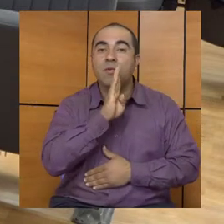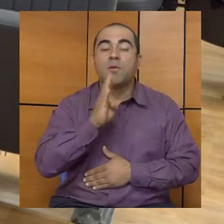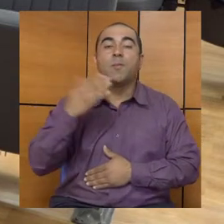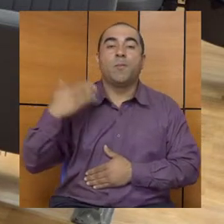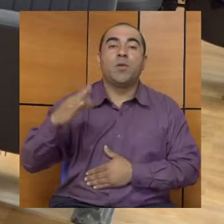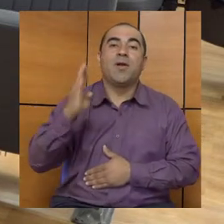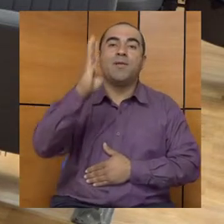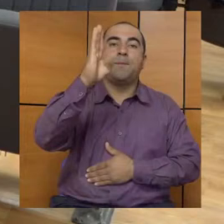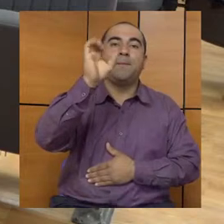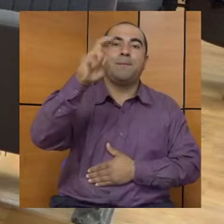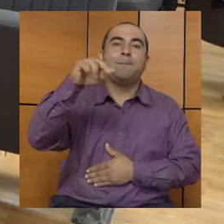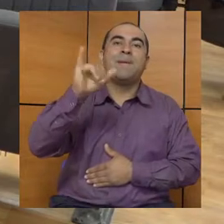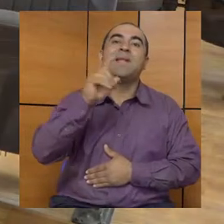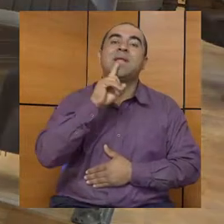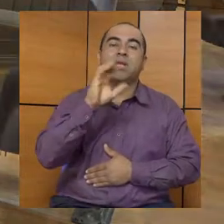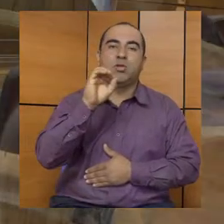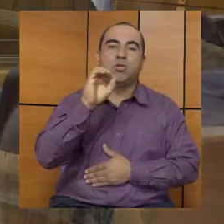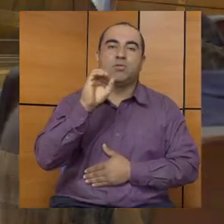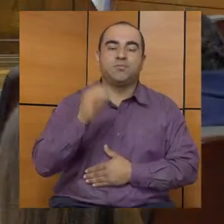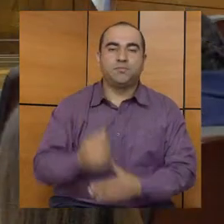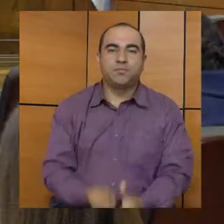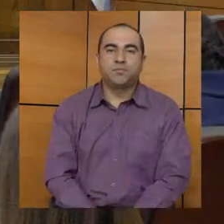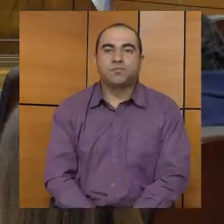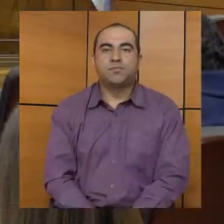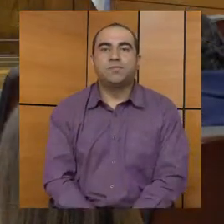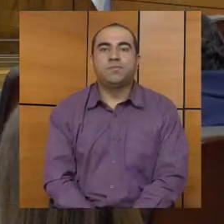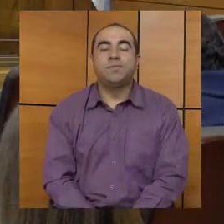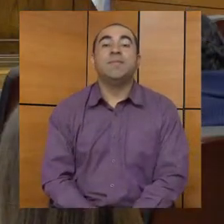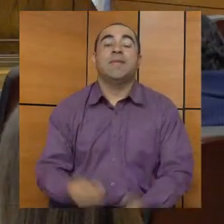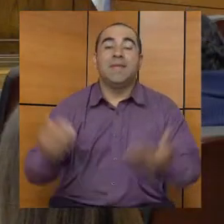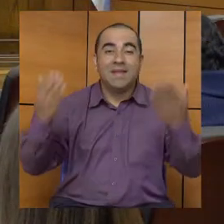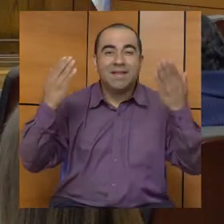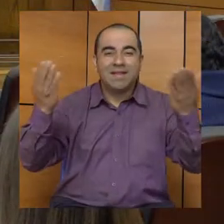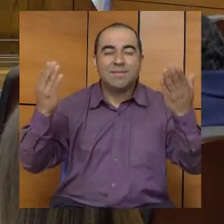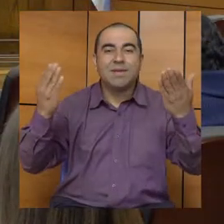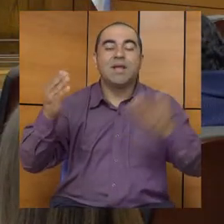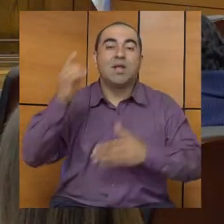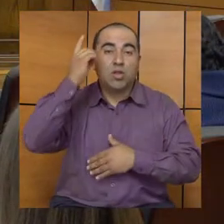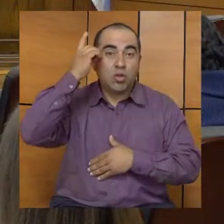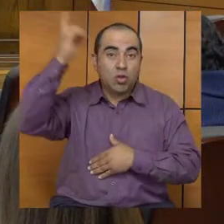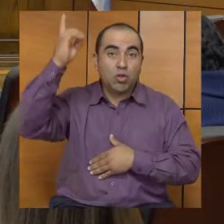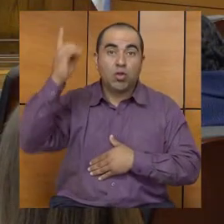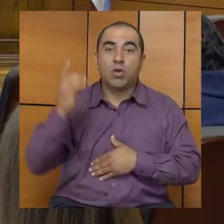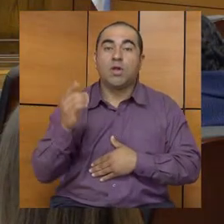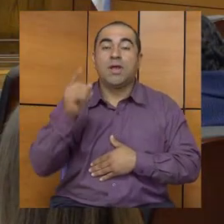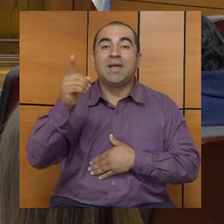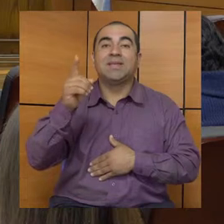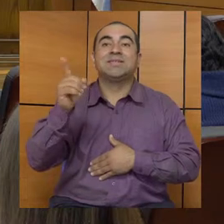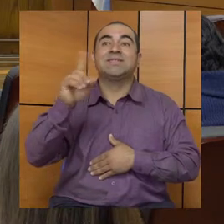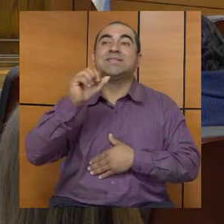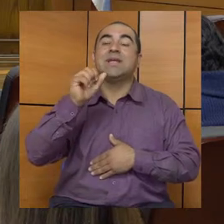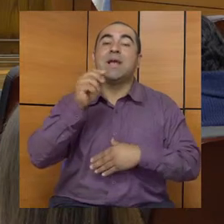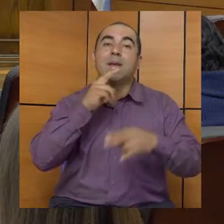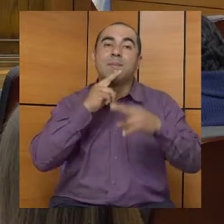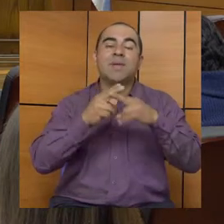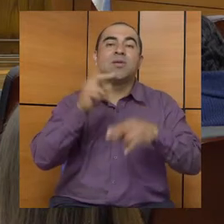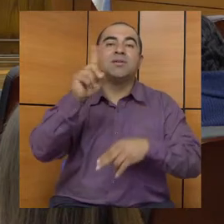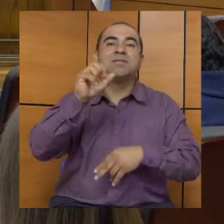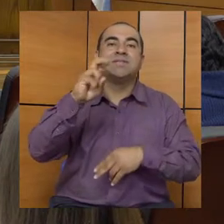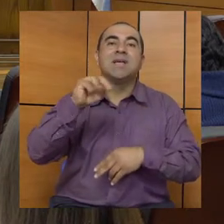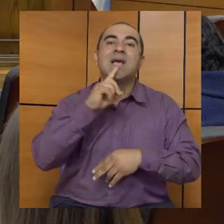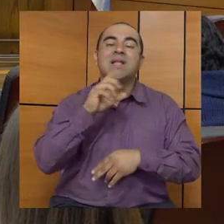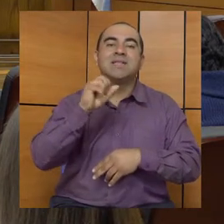Benito Umaña Hermosilla. Saludamos a la doctora Muriel Ramírez Santana, directora del Magíster en